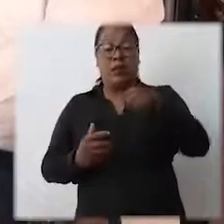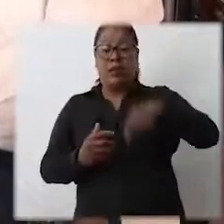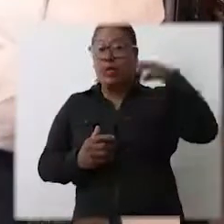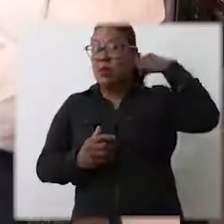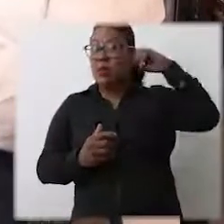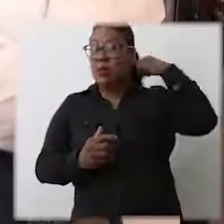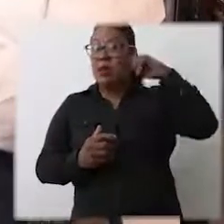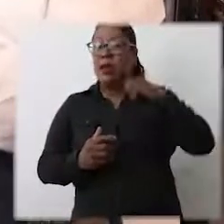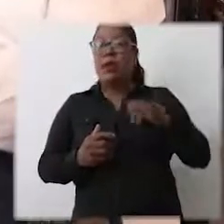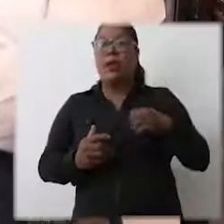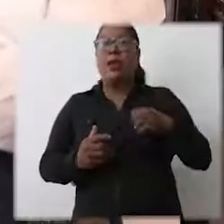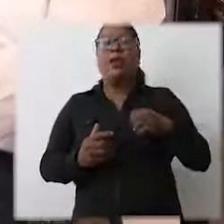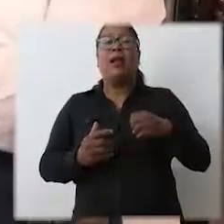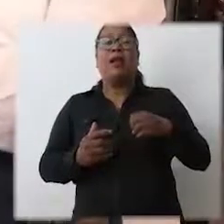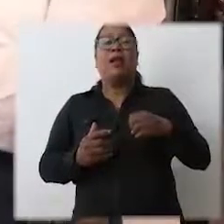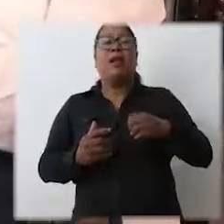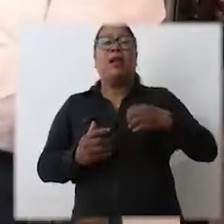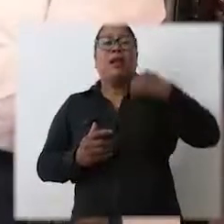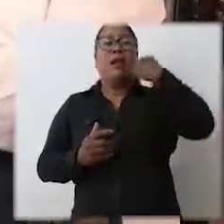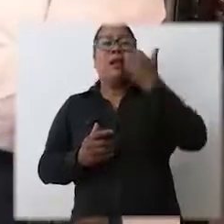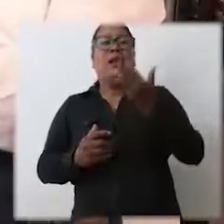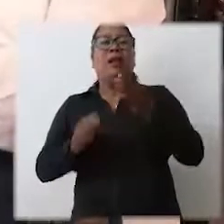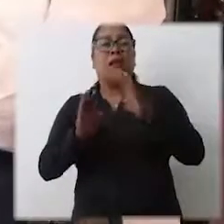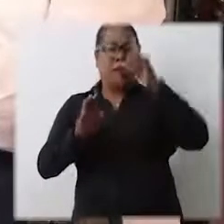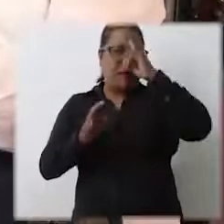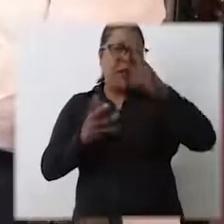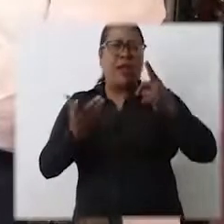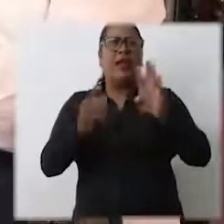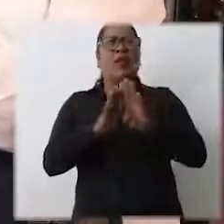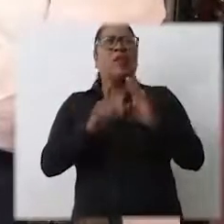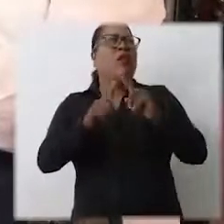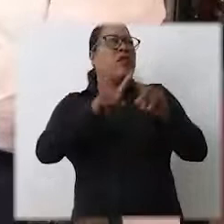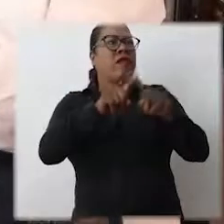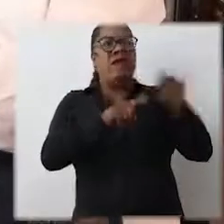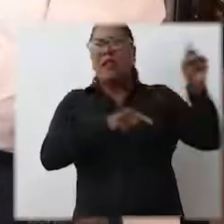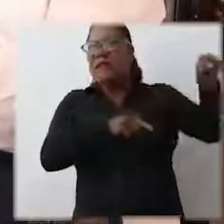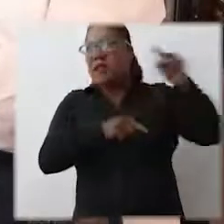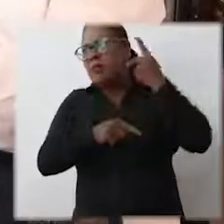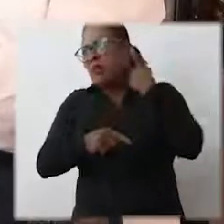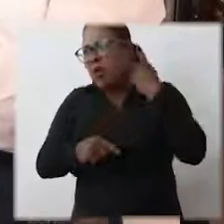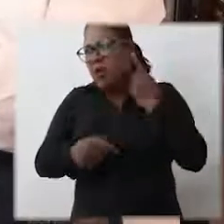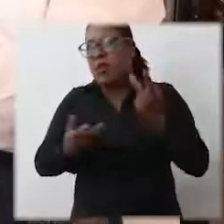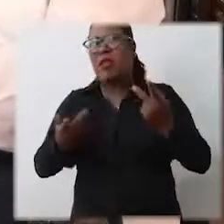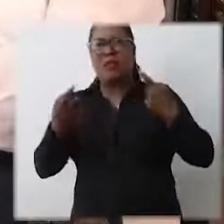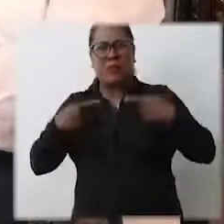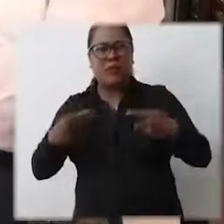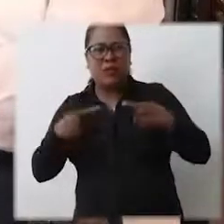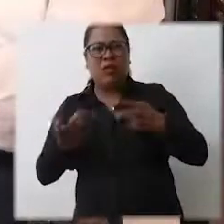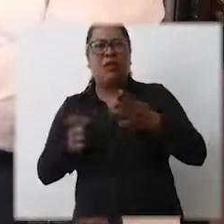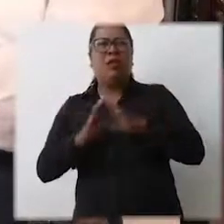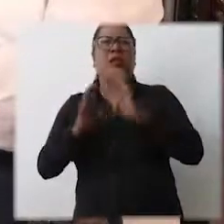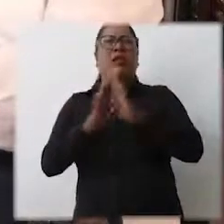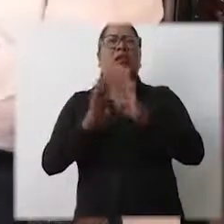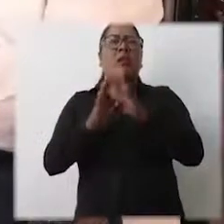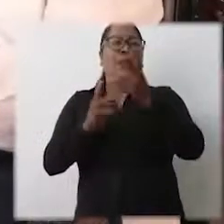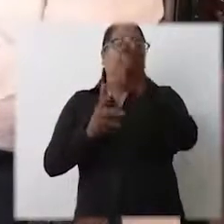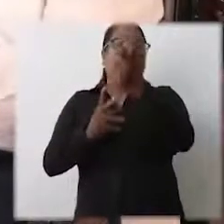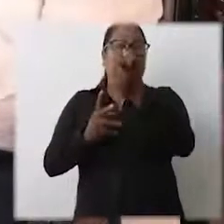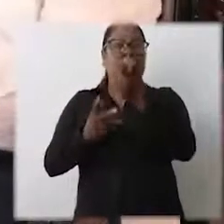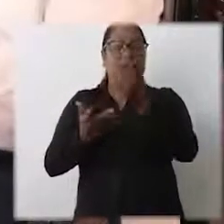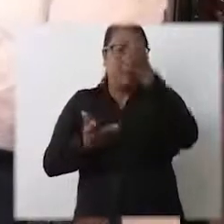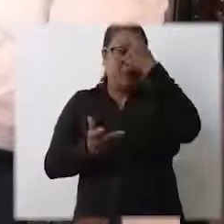quitar del poder político del país a un oaxaqueño. Es parte, debido a ello, que la